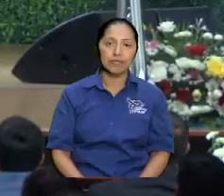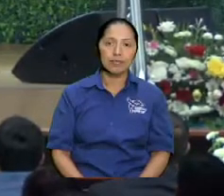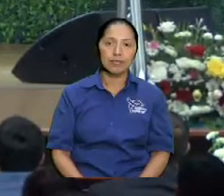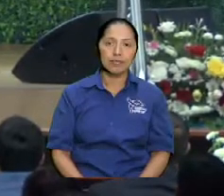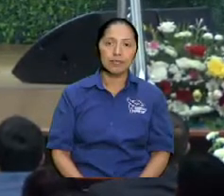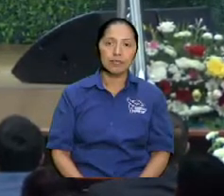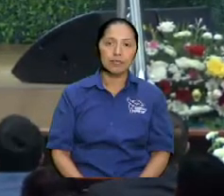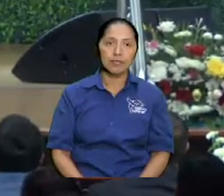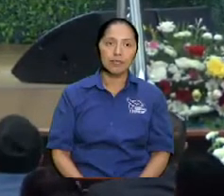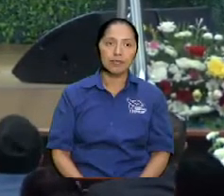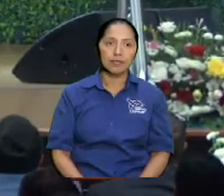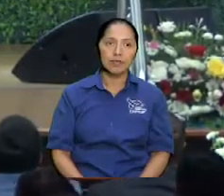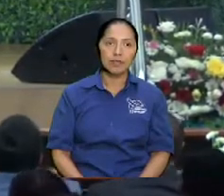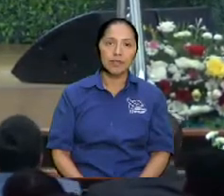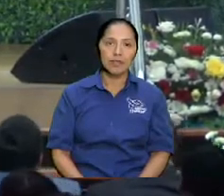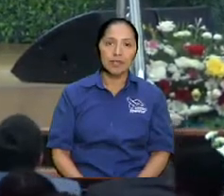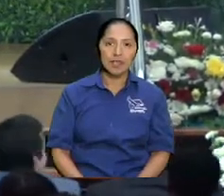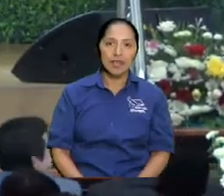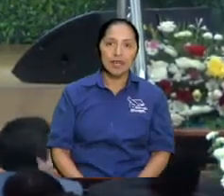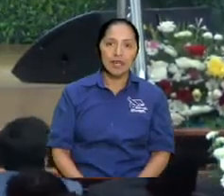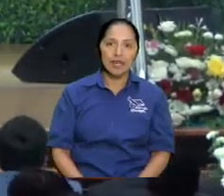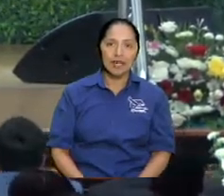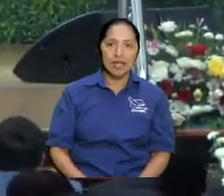12 me voy a comer.